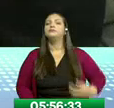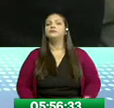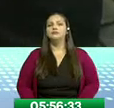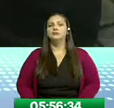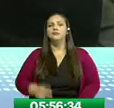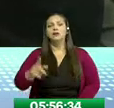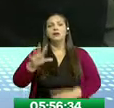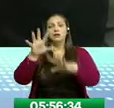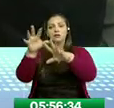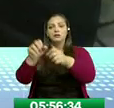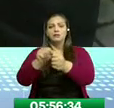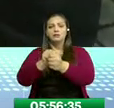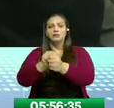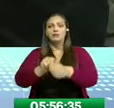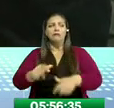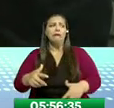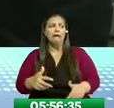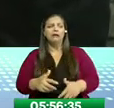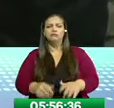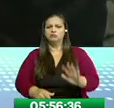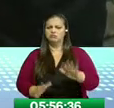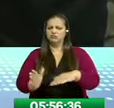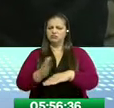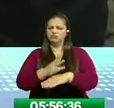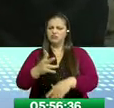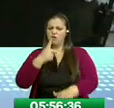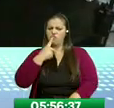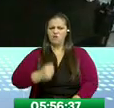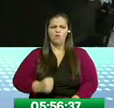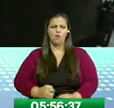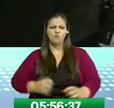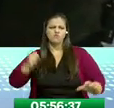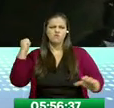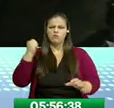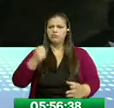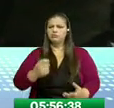enfrentar aquello que es responsabilidad de sus actos.